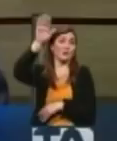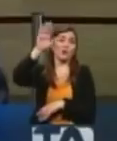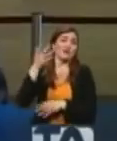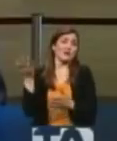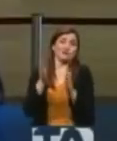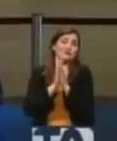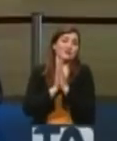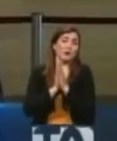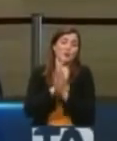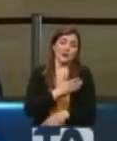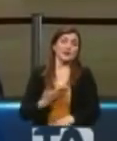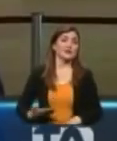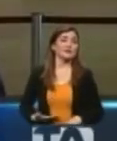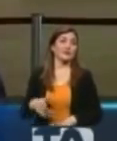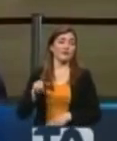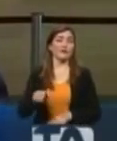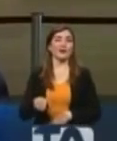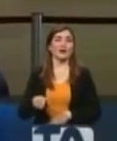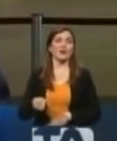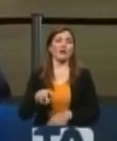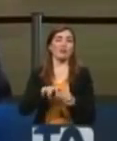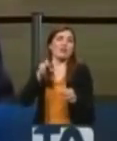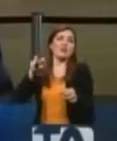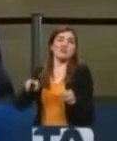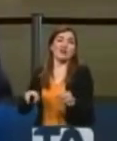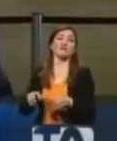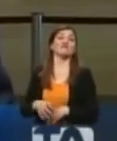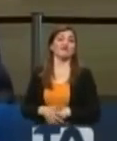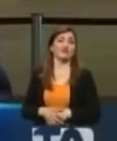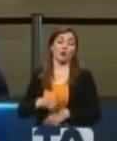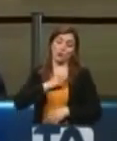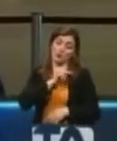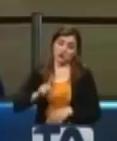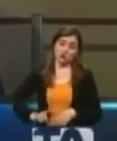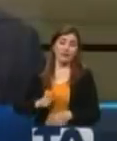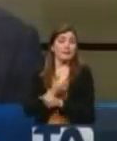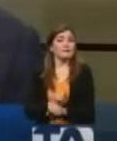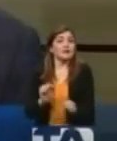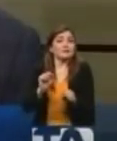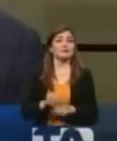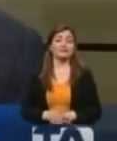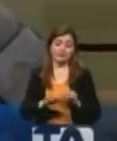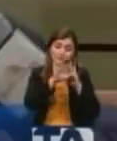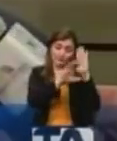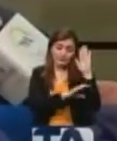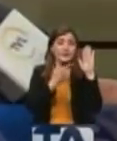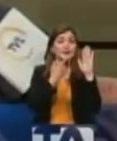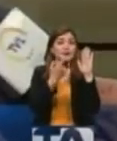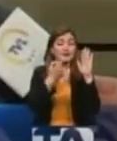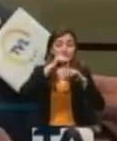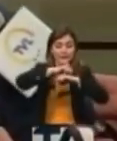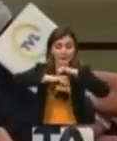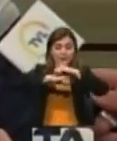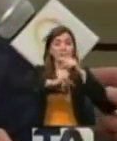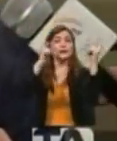señor presidente de la Asamblea que haga un paso al costado para que se defienda como cualquier ciudadano. La Constitución establece que la